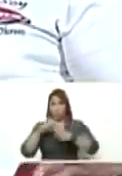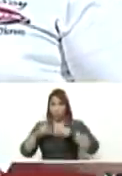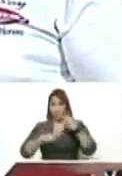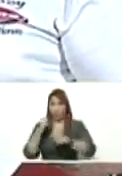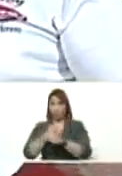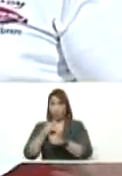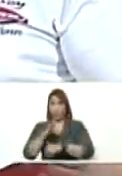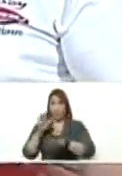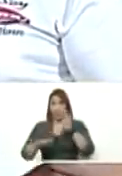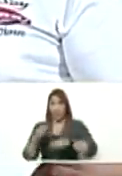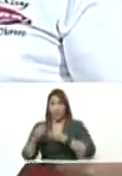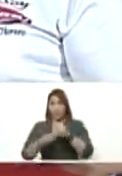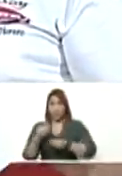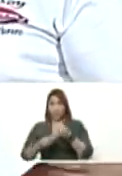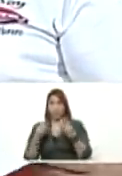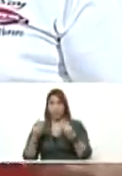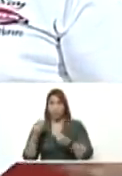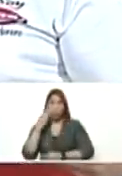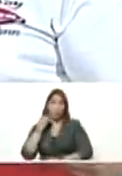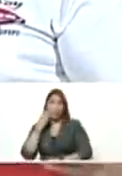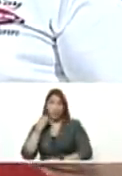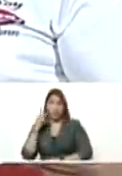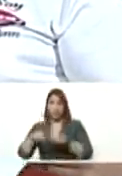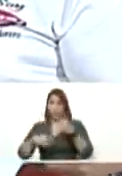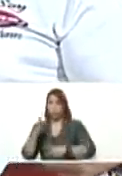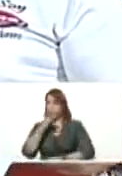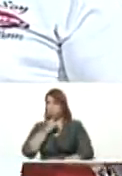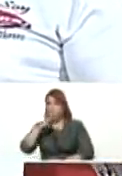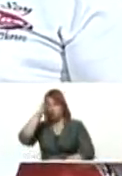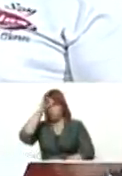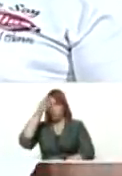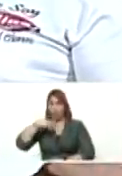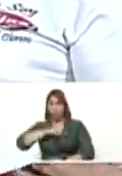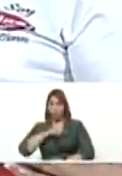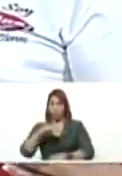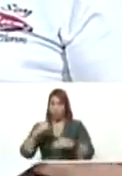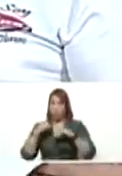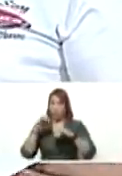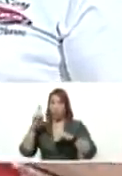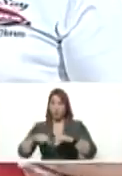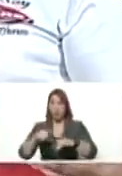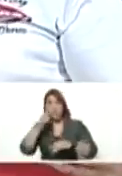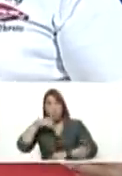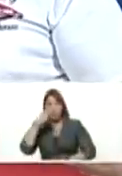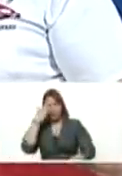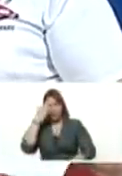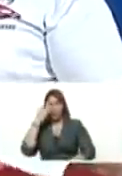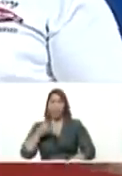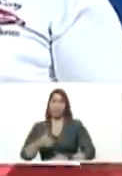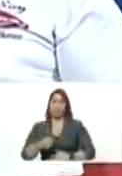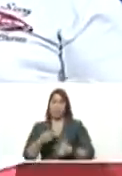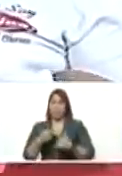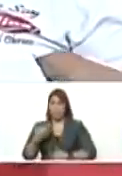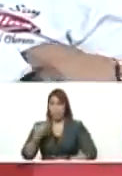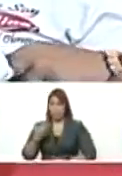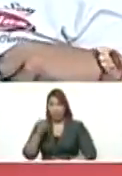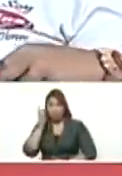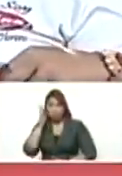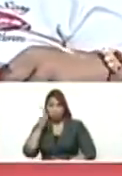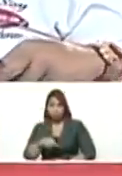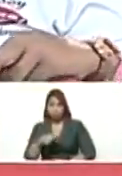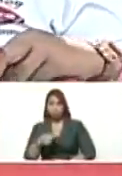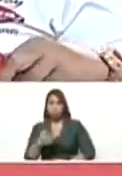veces realizamos muchas experiencias productivas y no lo sabemos entre nosotros mismos ni el pueblo lo sabe. Entonces es importante crear esta red para